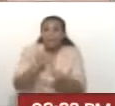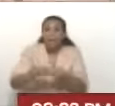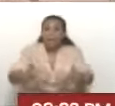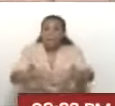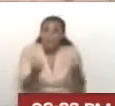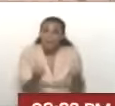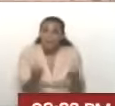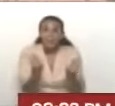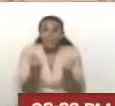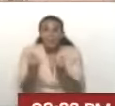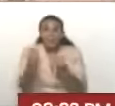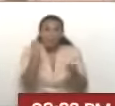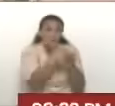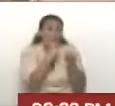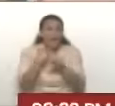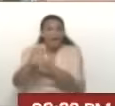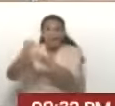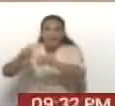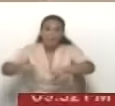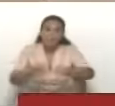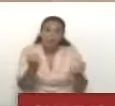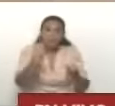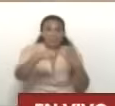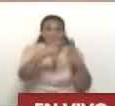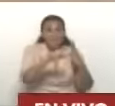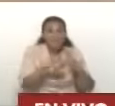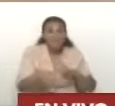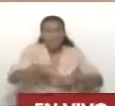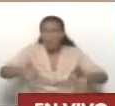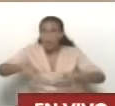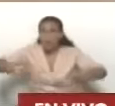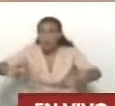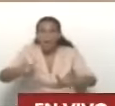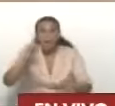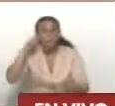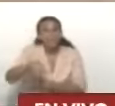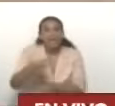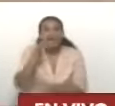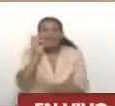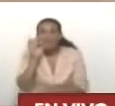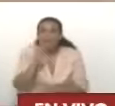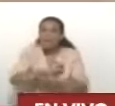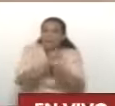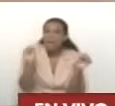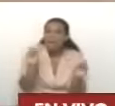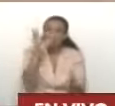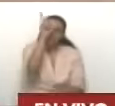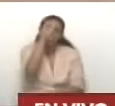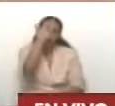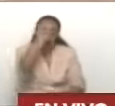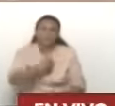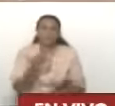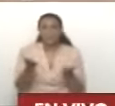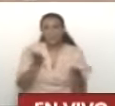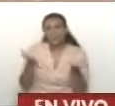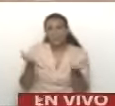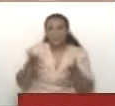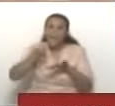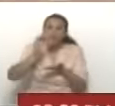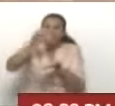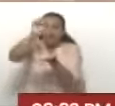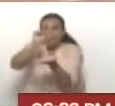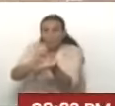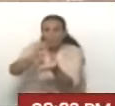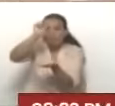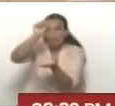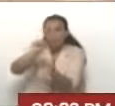sabe que tenemos muchas mujeres que trabajan en distintas panaderías. Cuando vamos a tomar el cafecito en la mañana, es una mujer que nos está haciendo el café. Bueno, que las